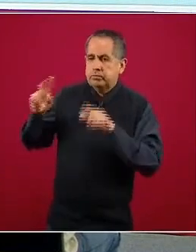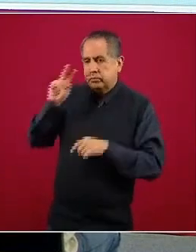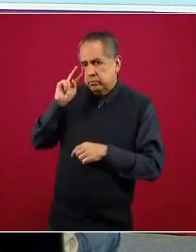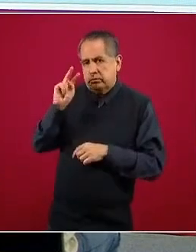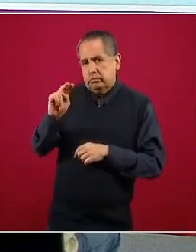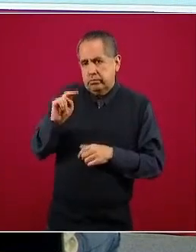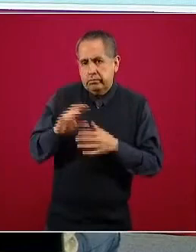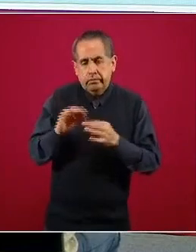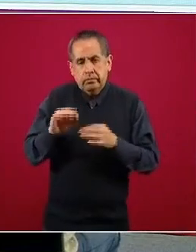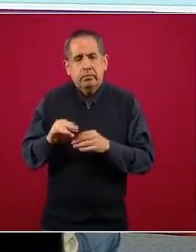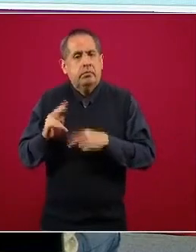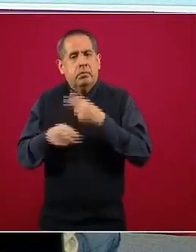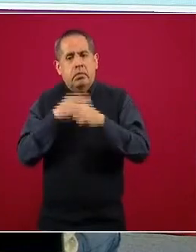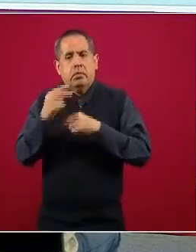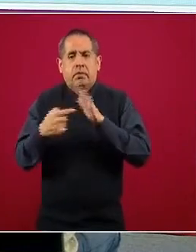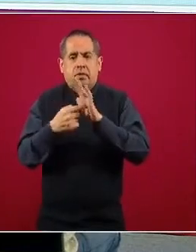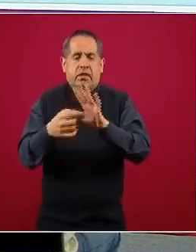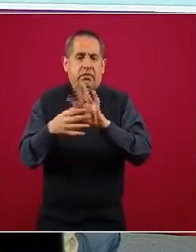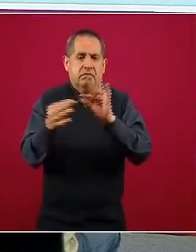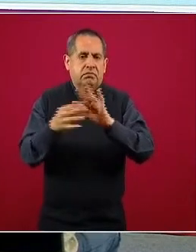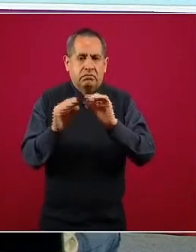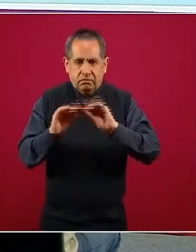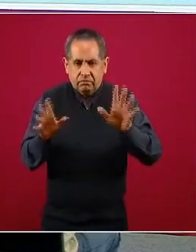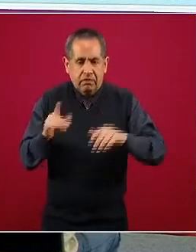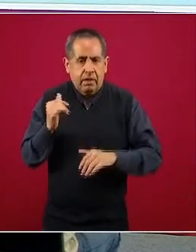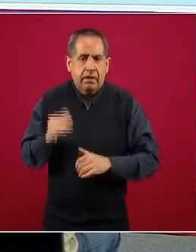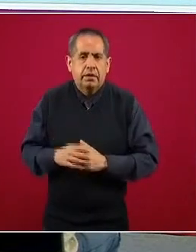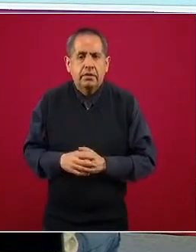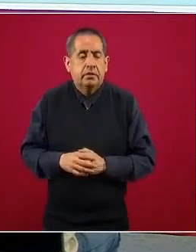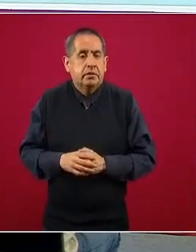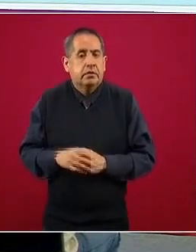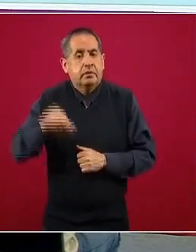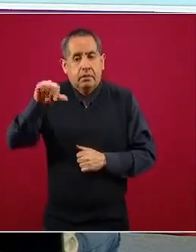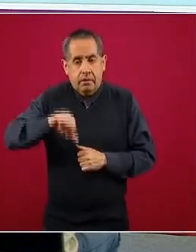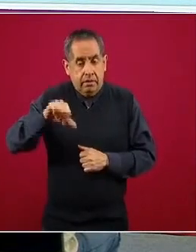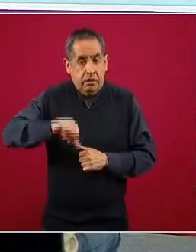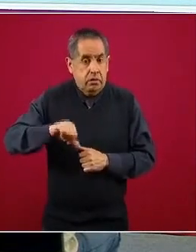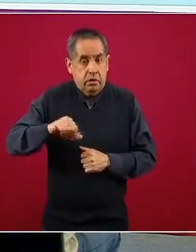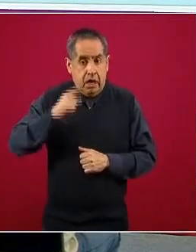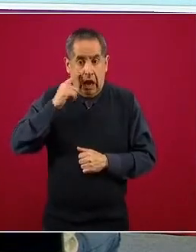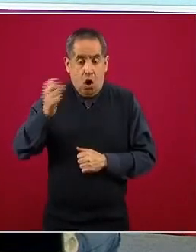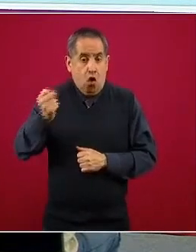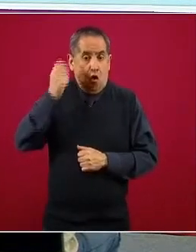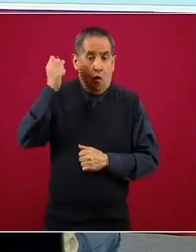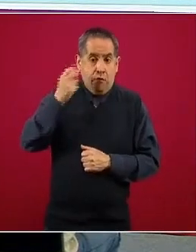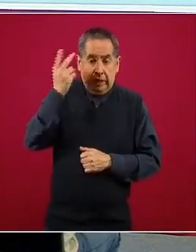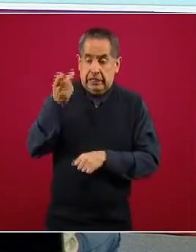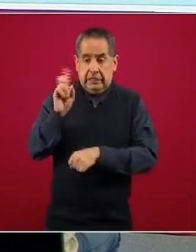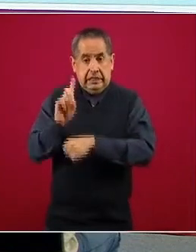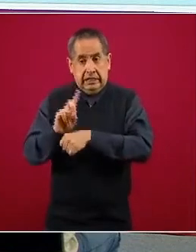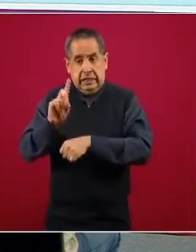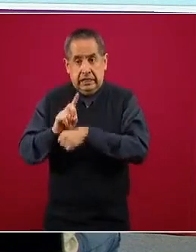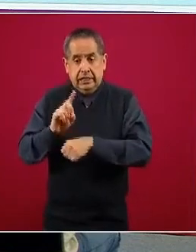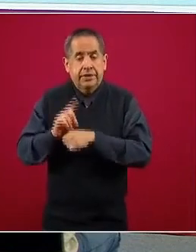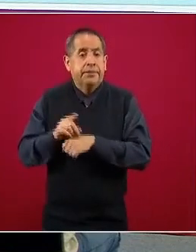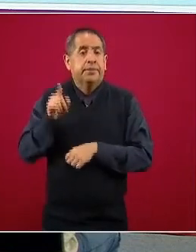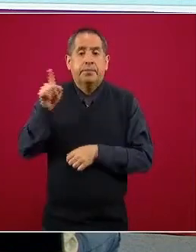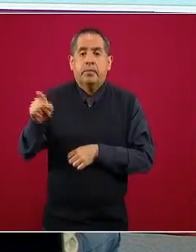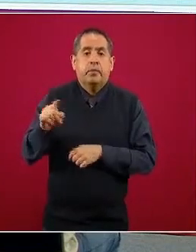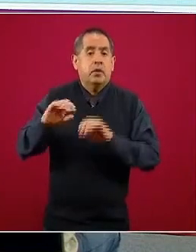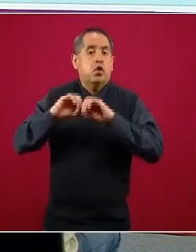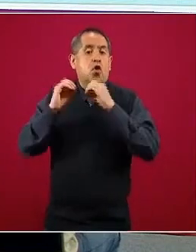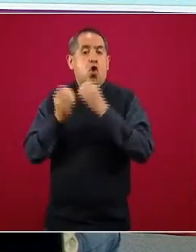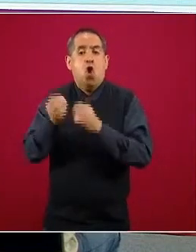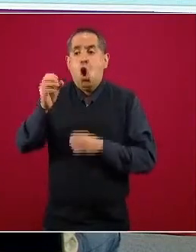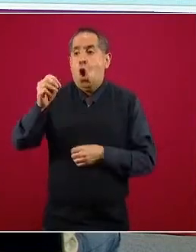ver. Y voy a empezar relatando que hoy, en la conferencia de prensa diaria de la Organización